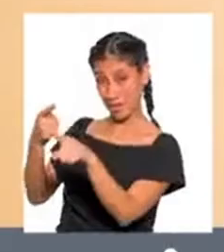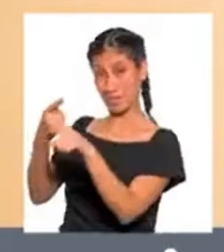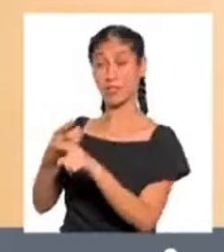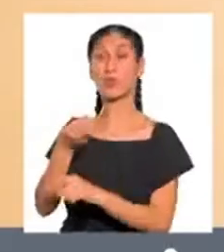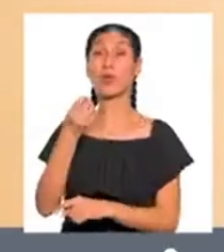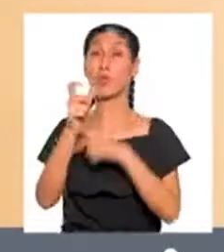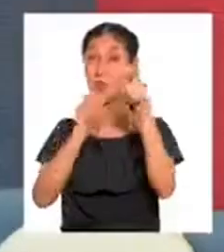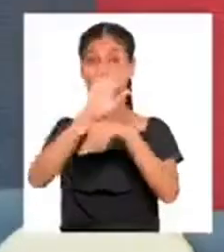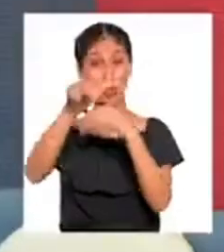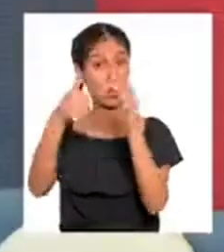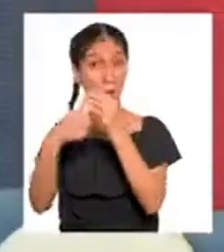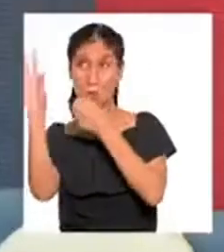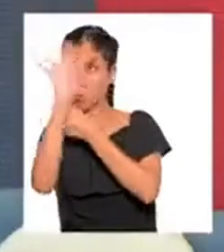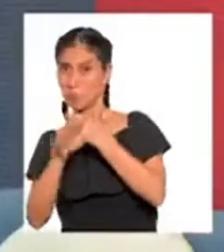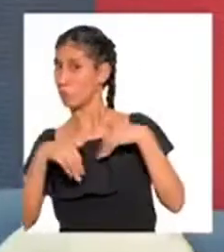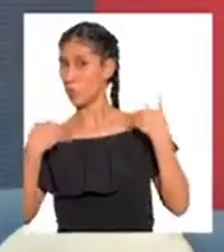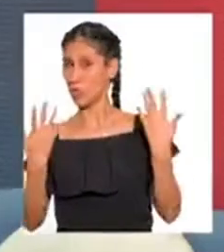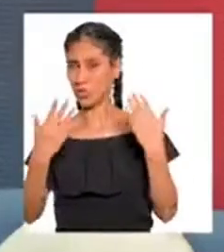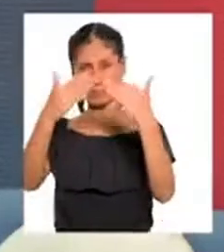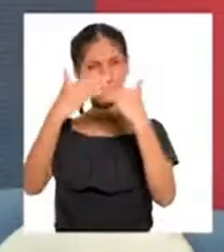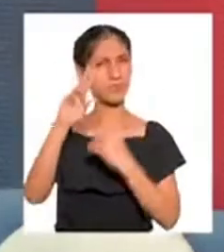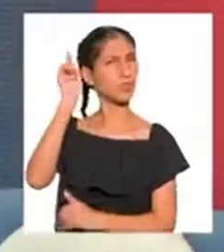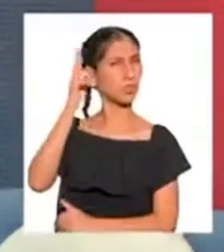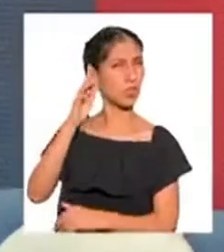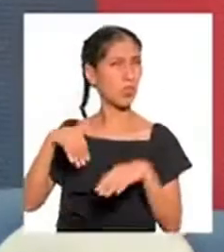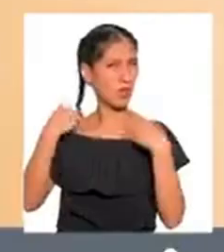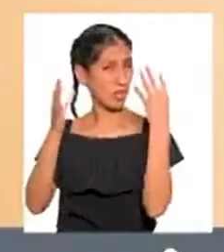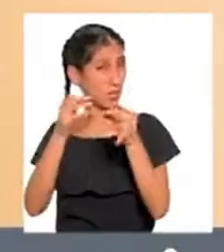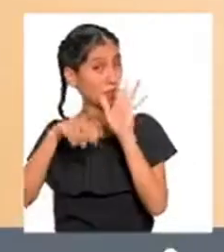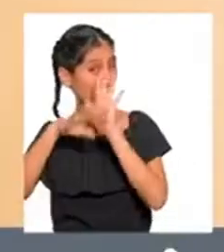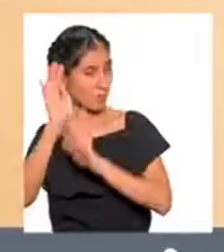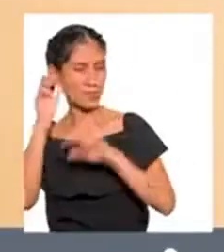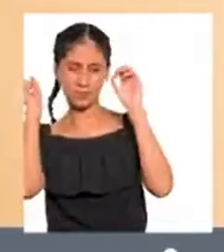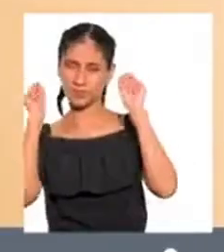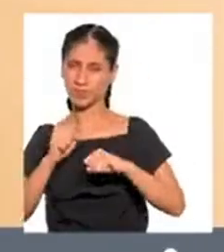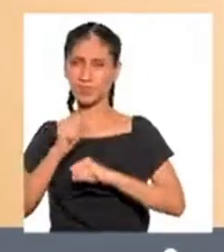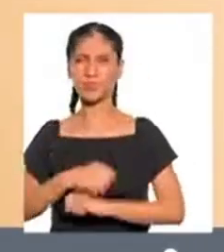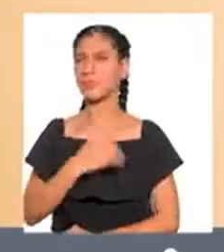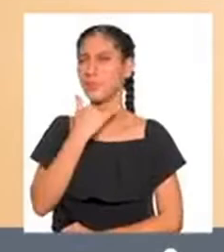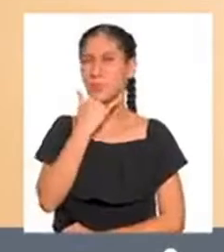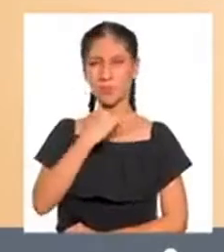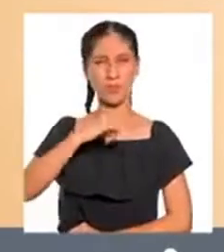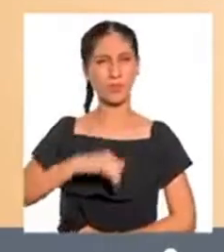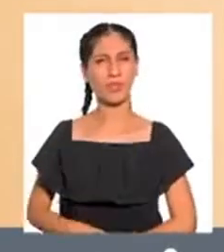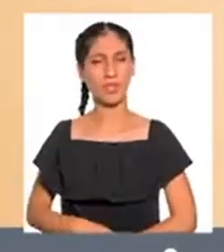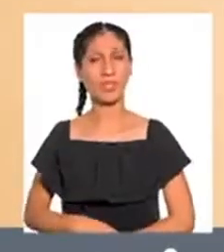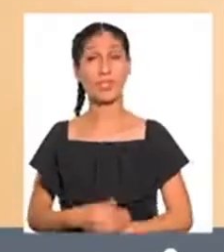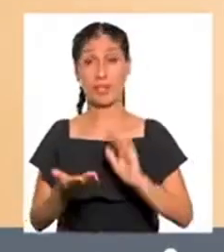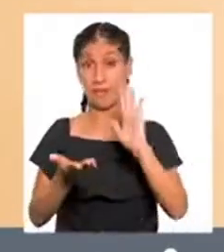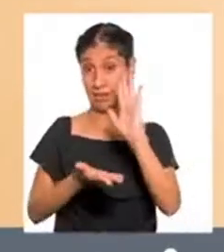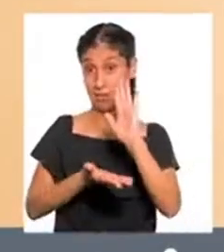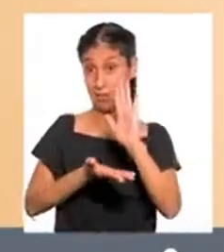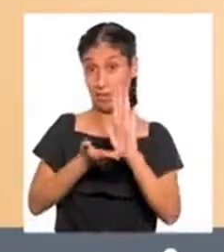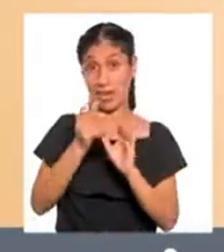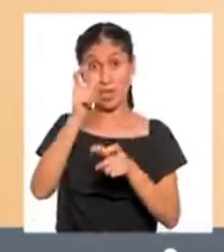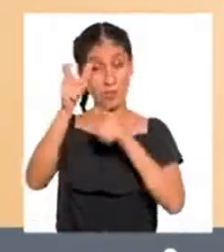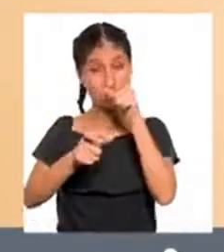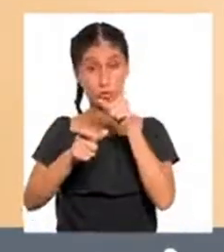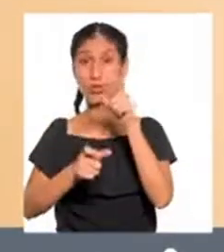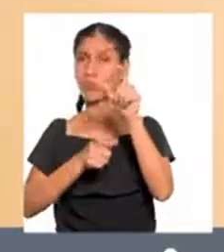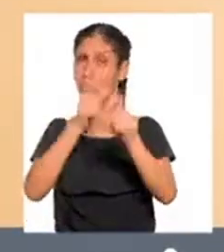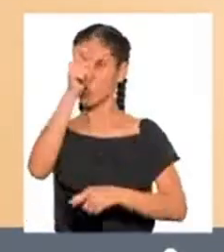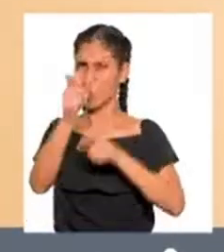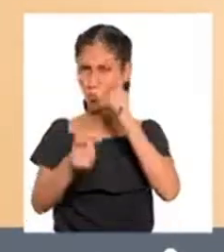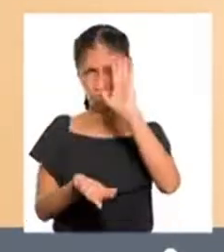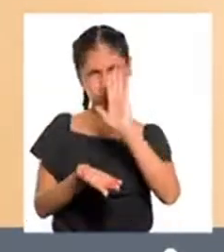todas las personas. Profesor, ¿nos podría explicar un poco más? Claro, lo que sucede es que el crecimiento poblacional era superior a